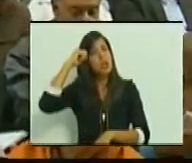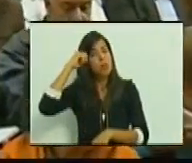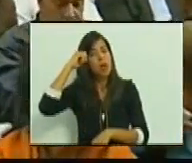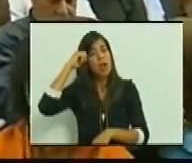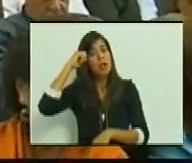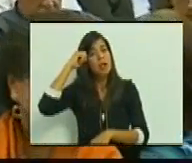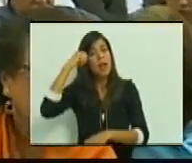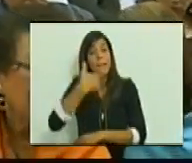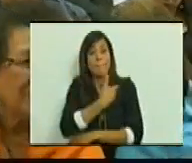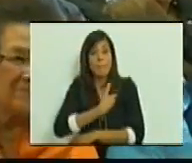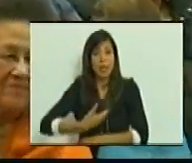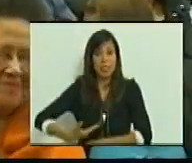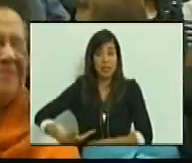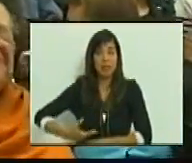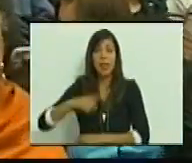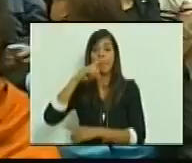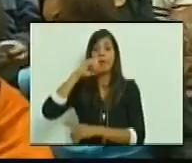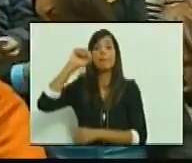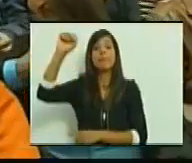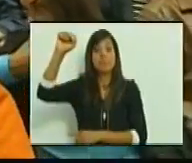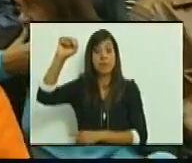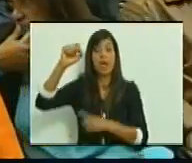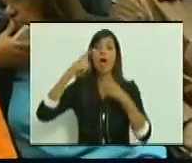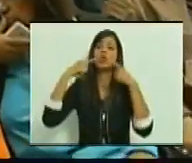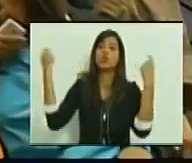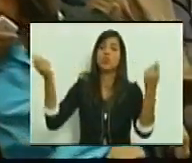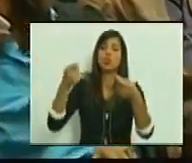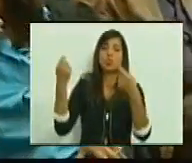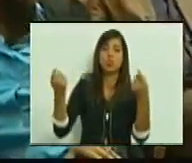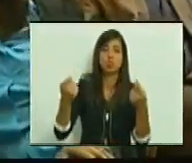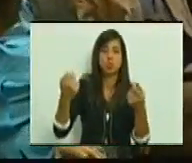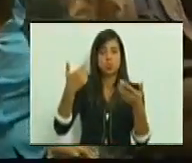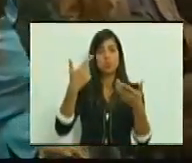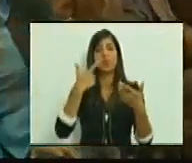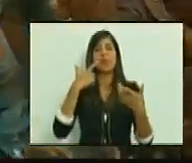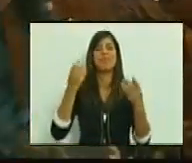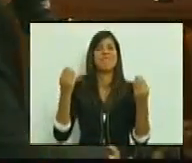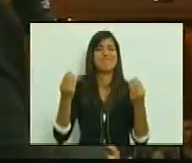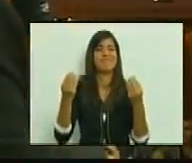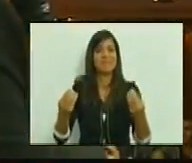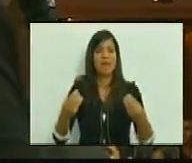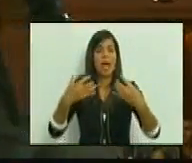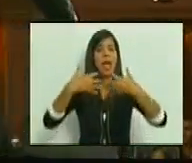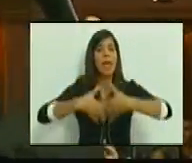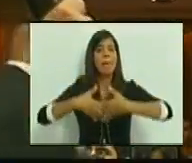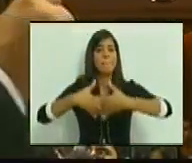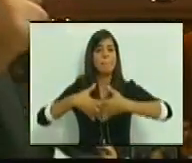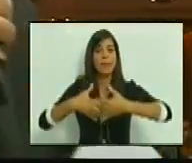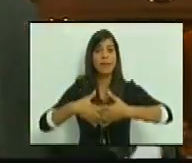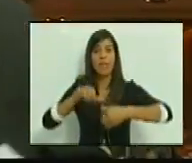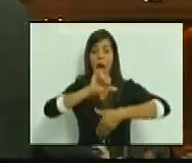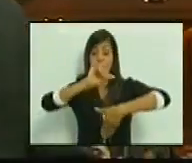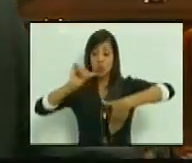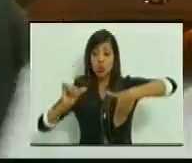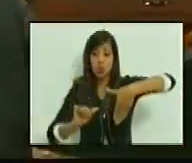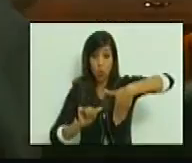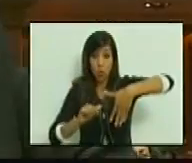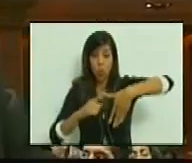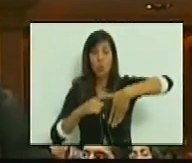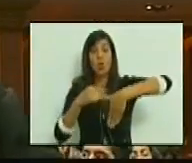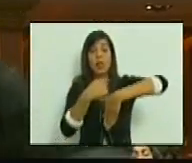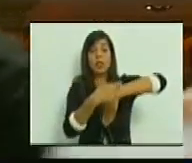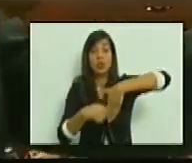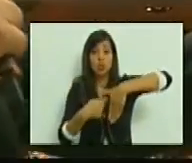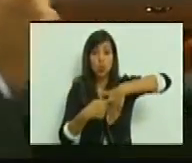el presidente Nicolás Maduro decretó la empresa Agrosur, que es la empresa